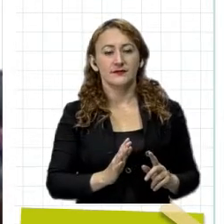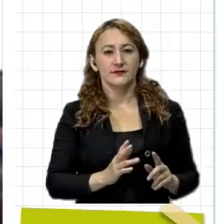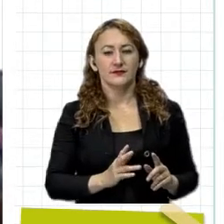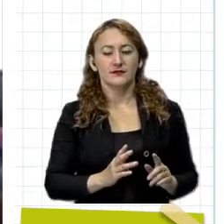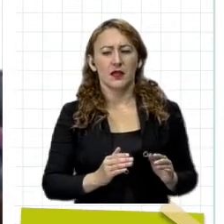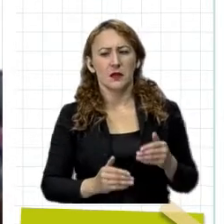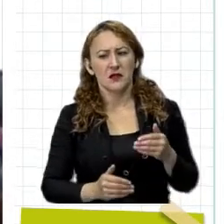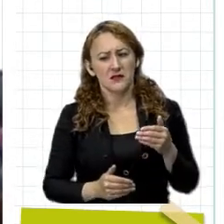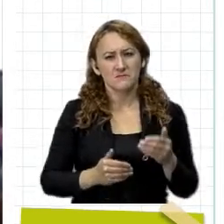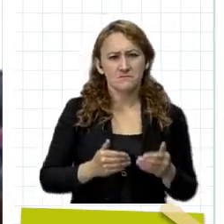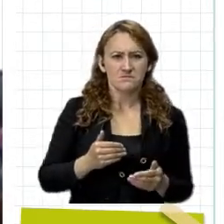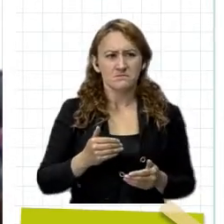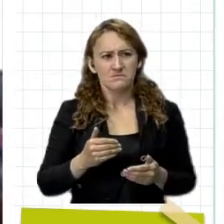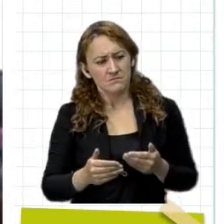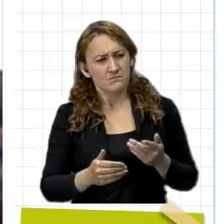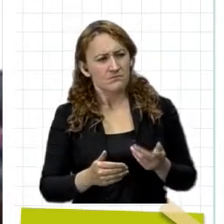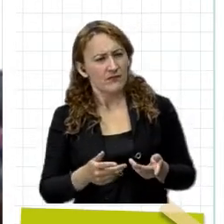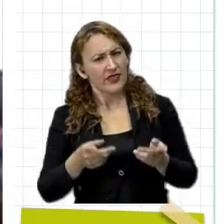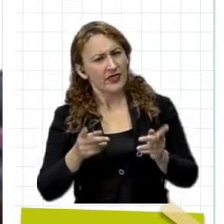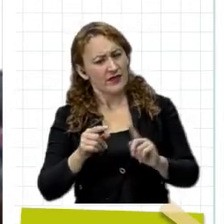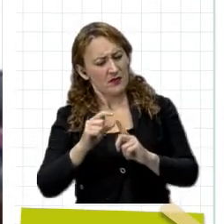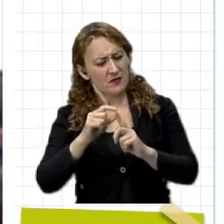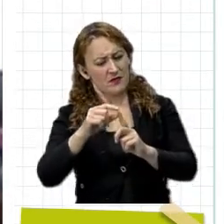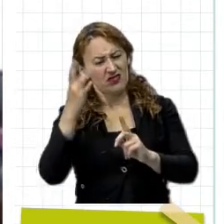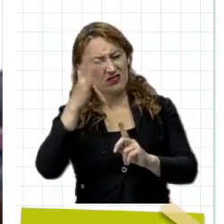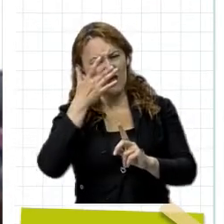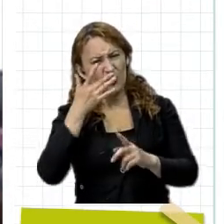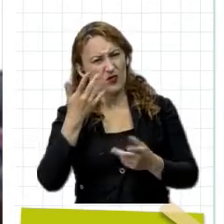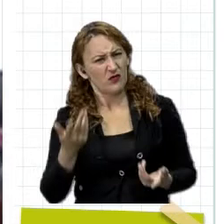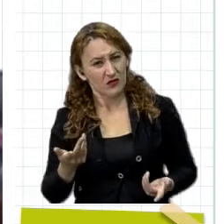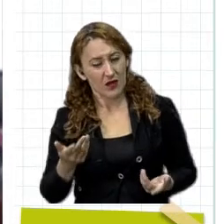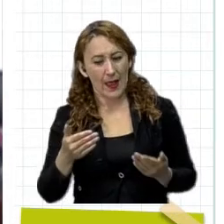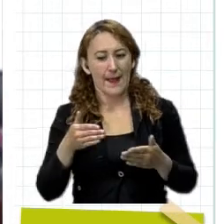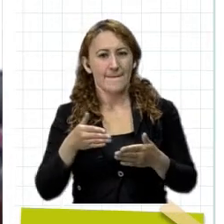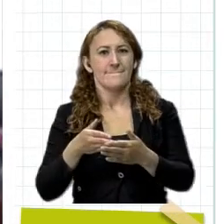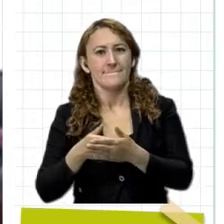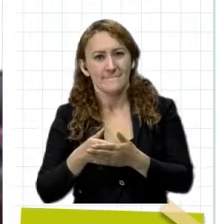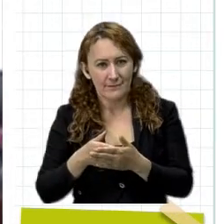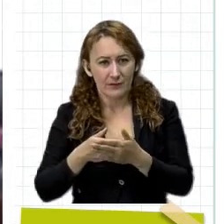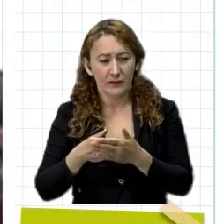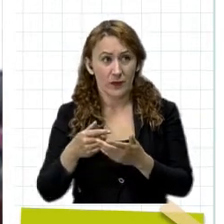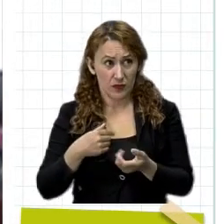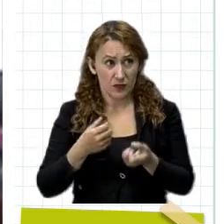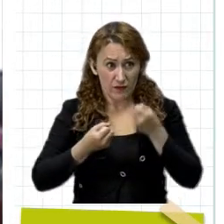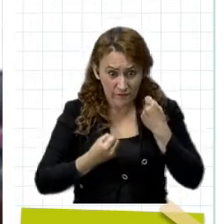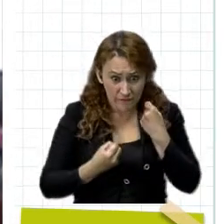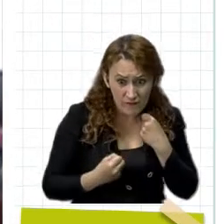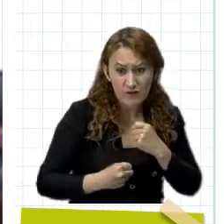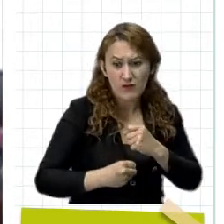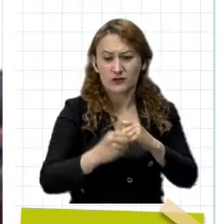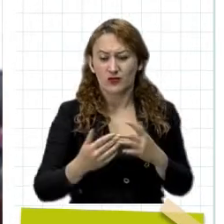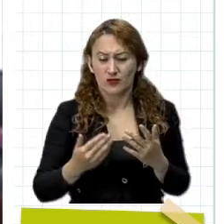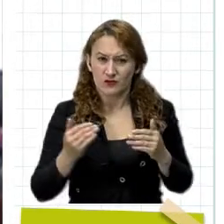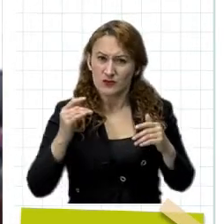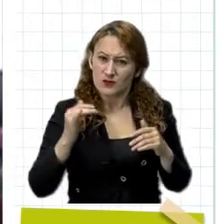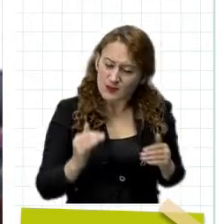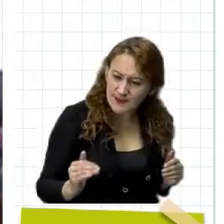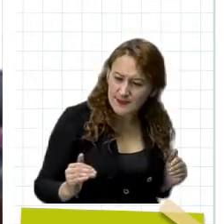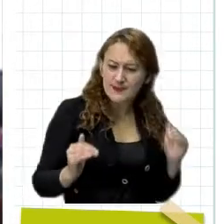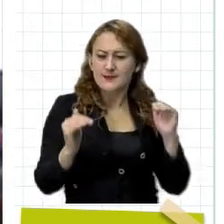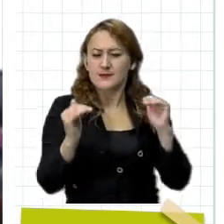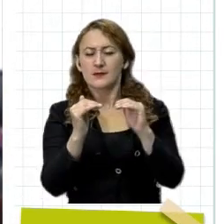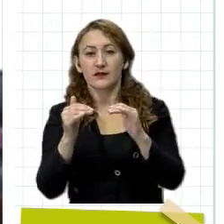calibrando que el vocablo también constituía una barrera. Todos mis esfuerzos por hacerme al estatus de un científico